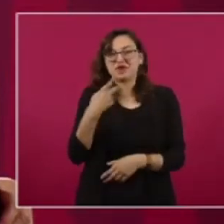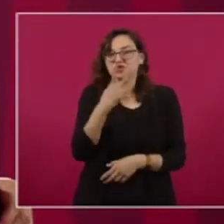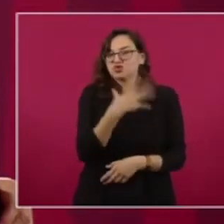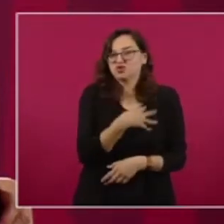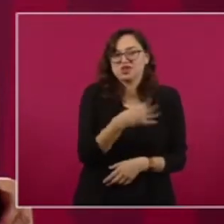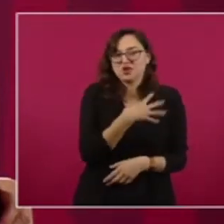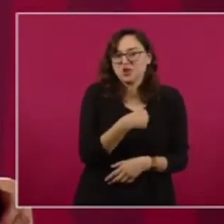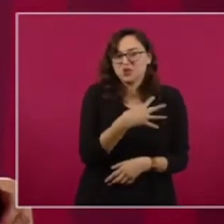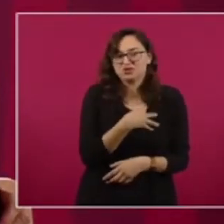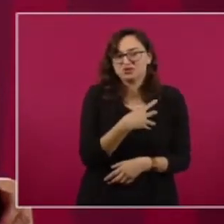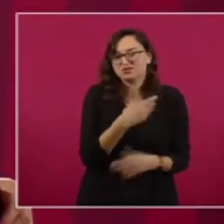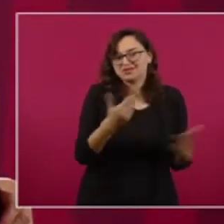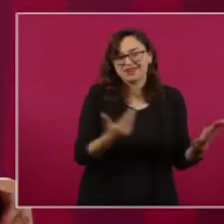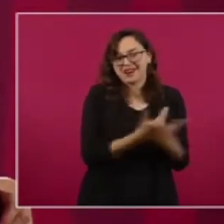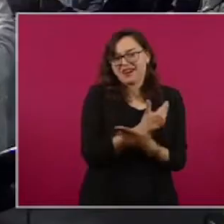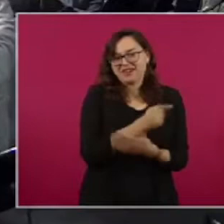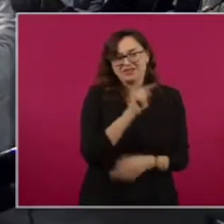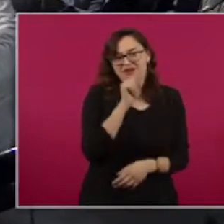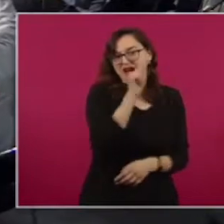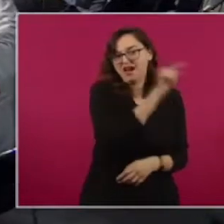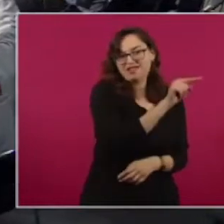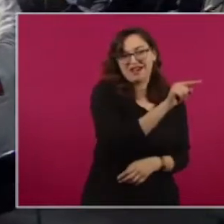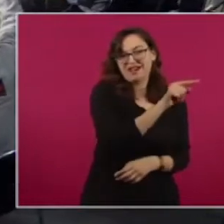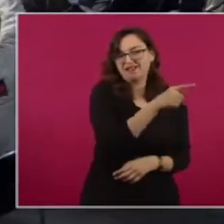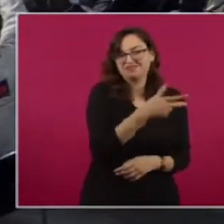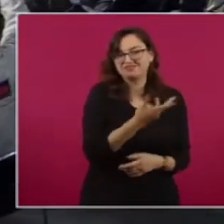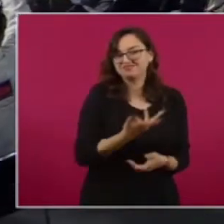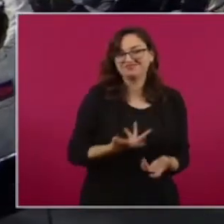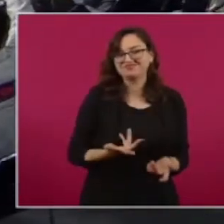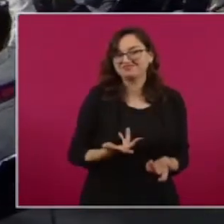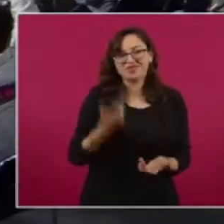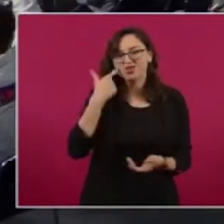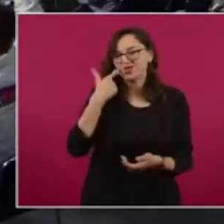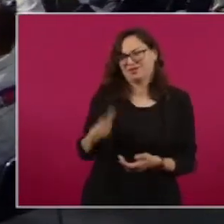ya no quieren. Creo que se llama La Jaula de Oro.